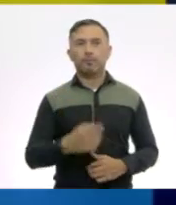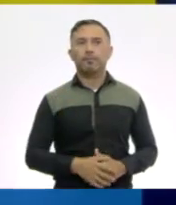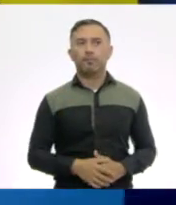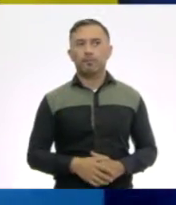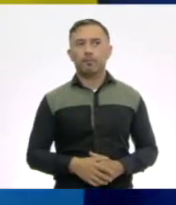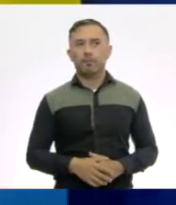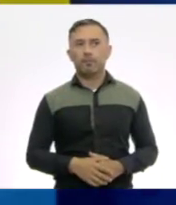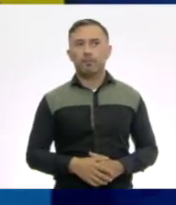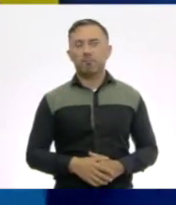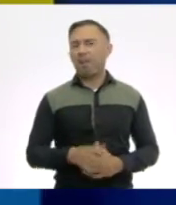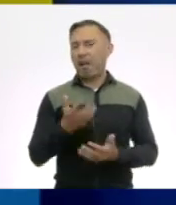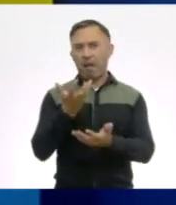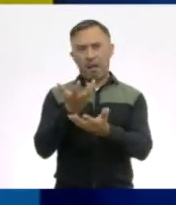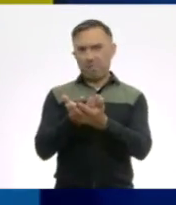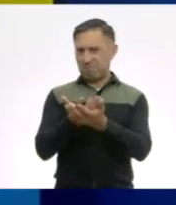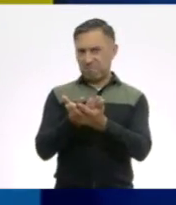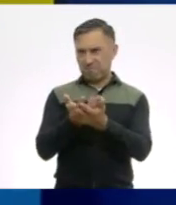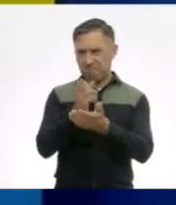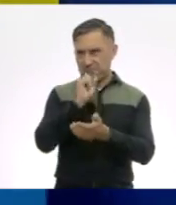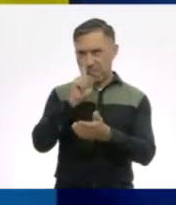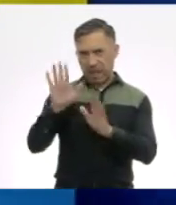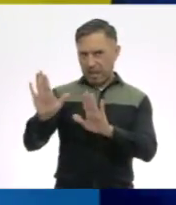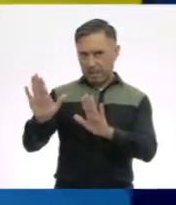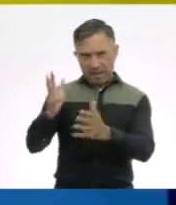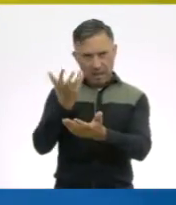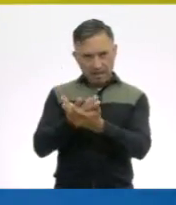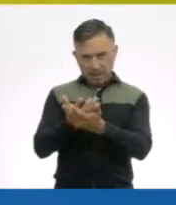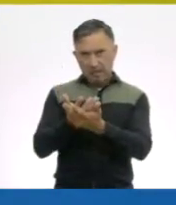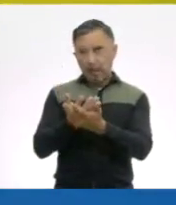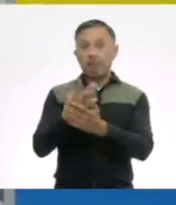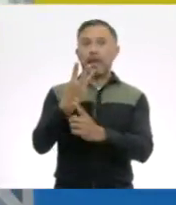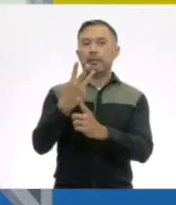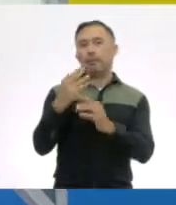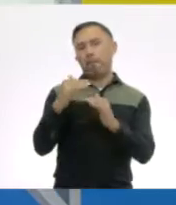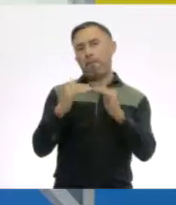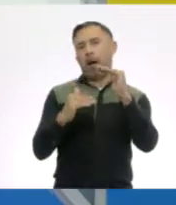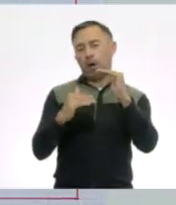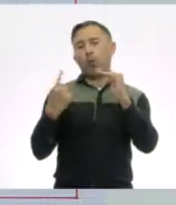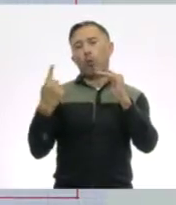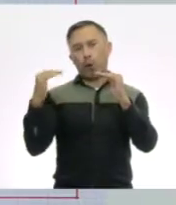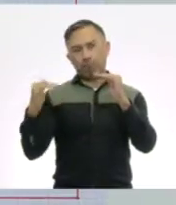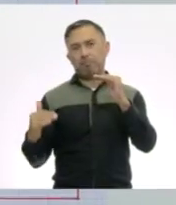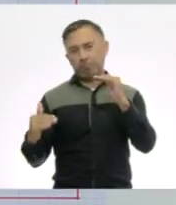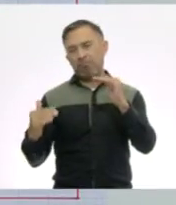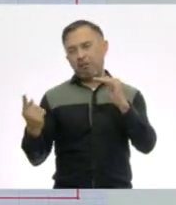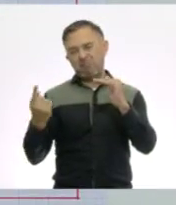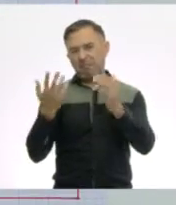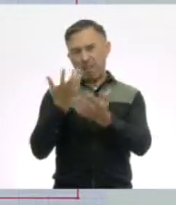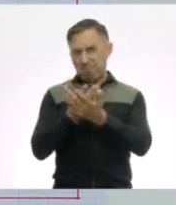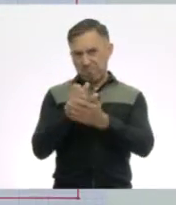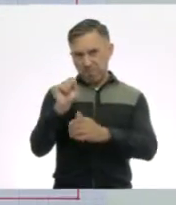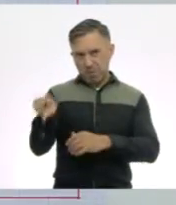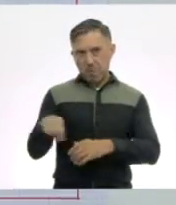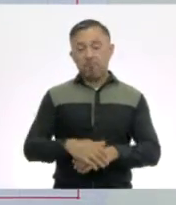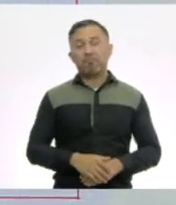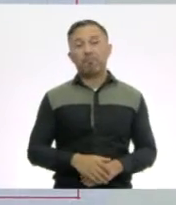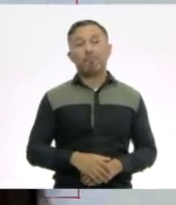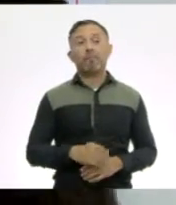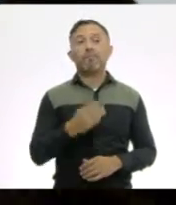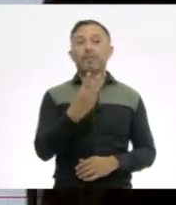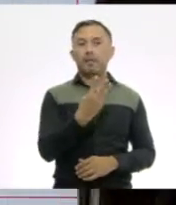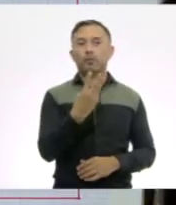Entonces, pues los voy a dejar en ese orden porque 3 es mayor que 1. Muy bien. Entonces pongo aquí mi 3 y el